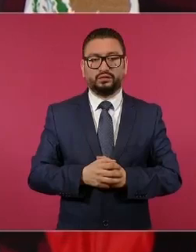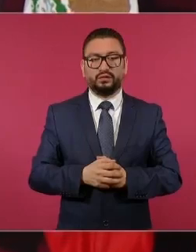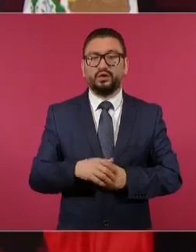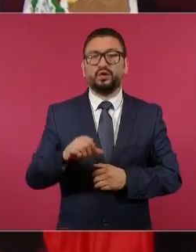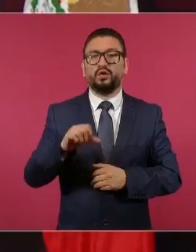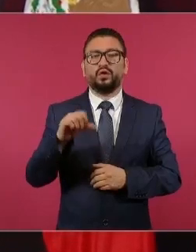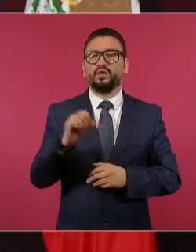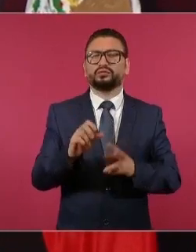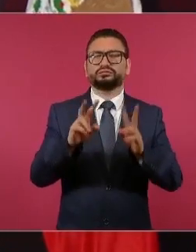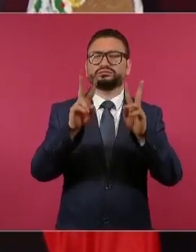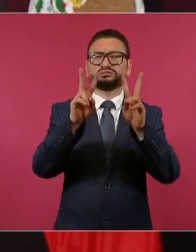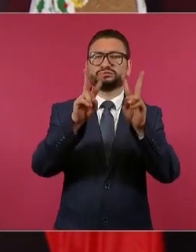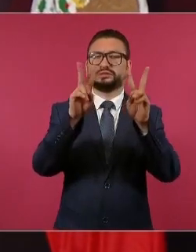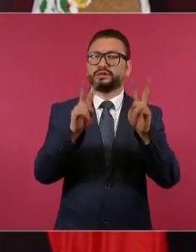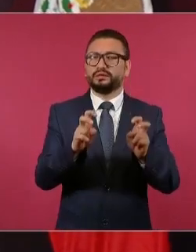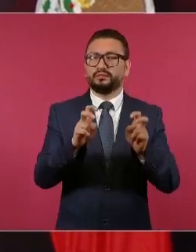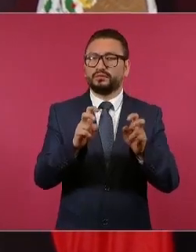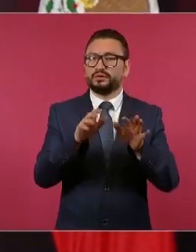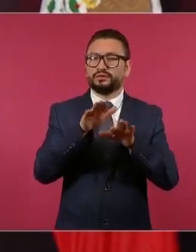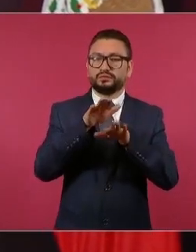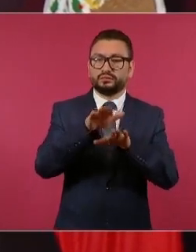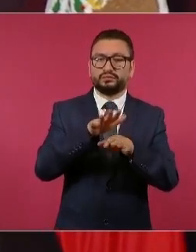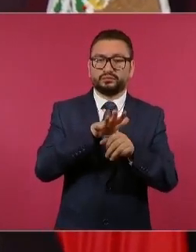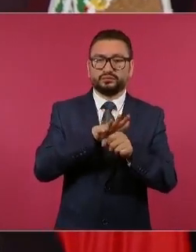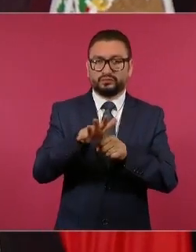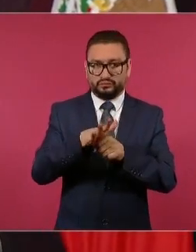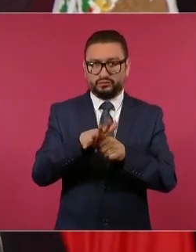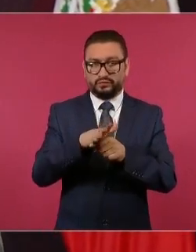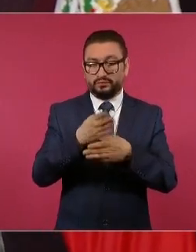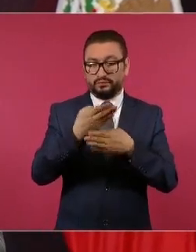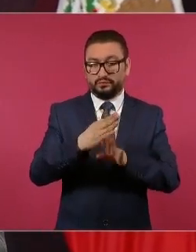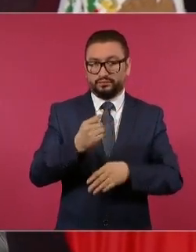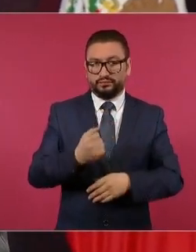todo lo relacionado con el Banco del Bienestar.